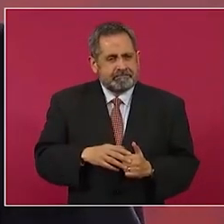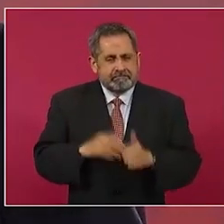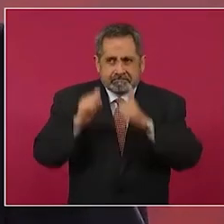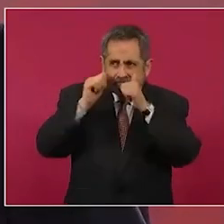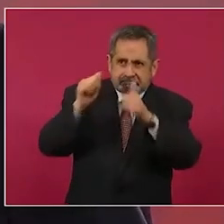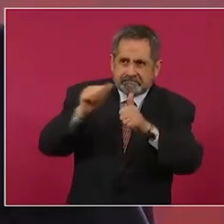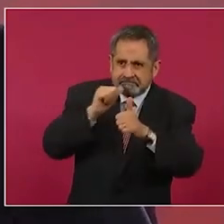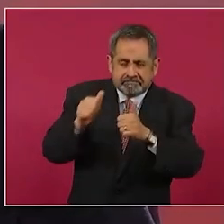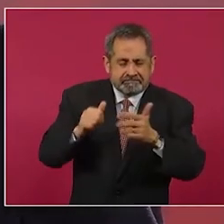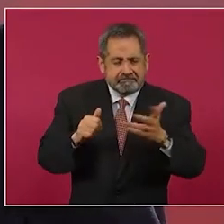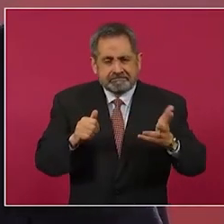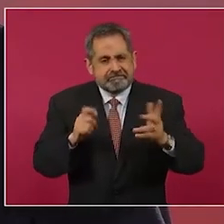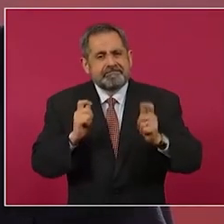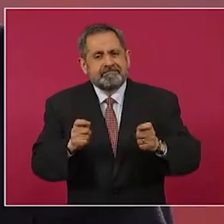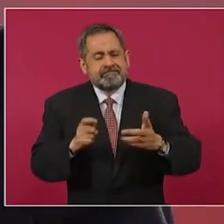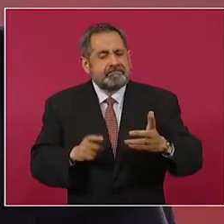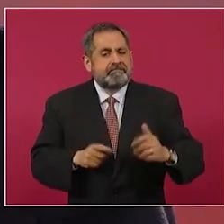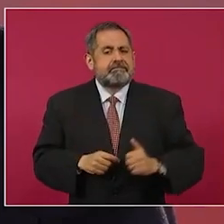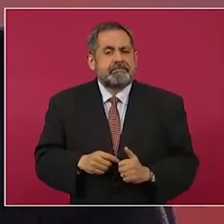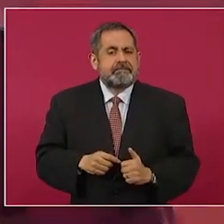escuchara.